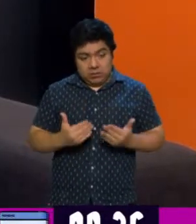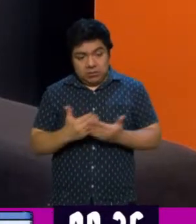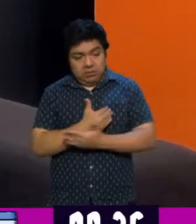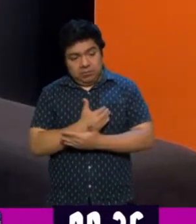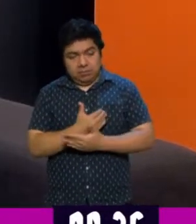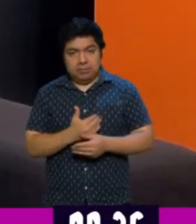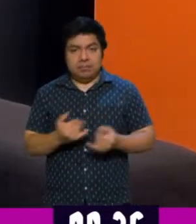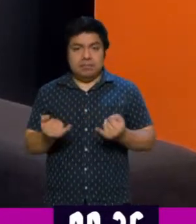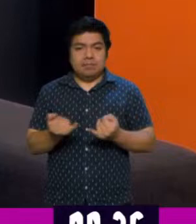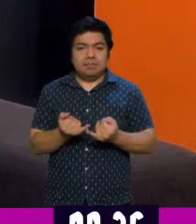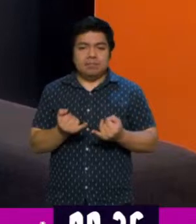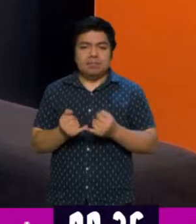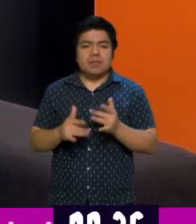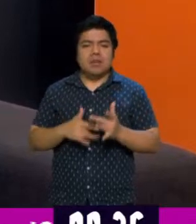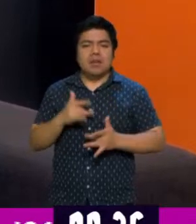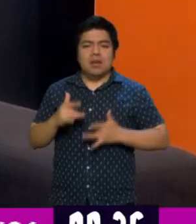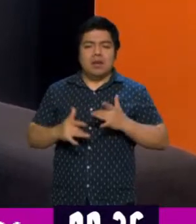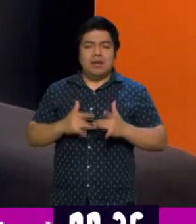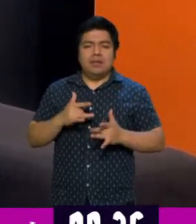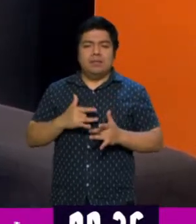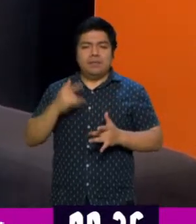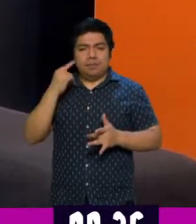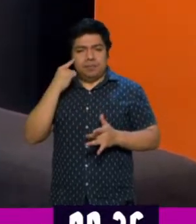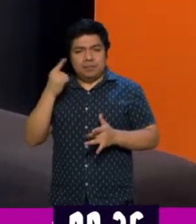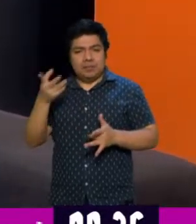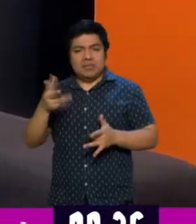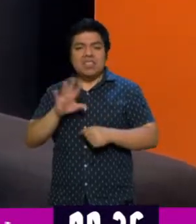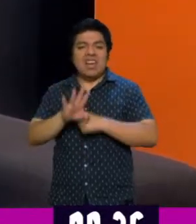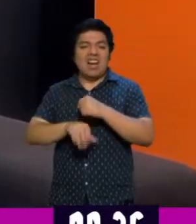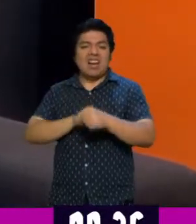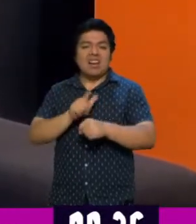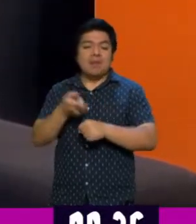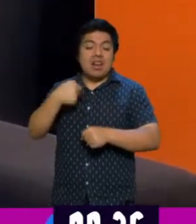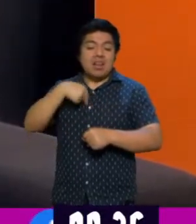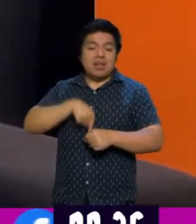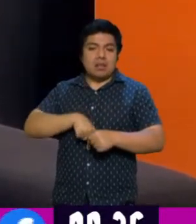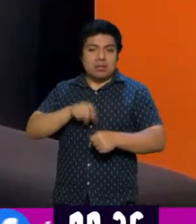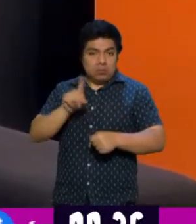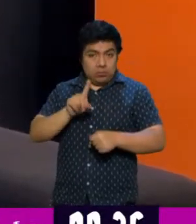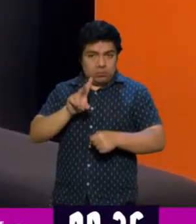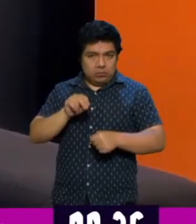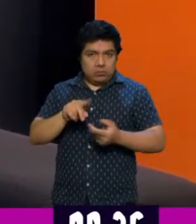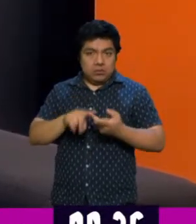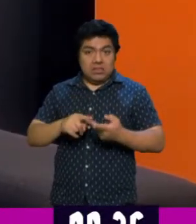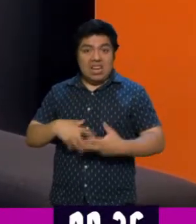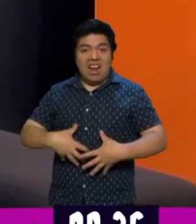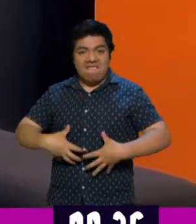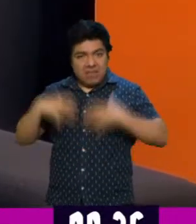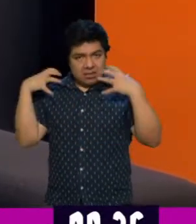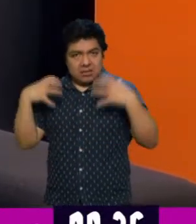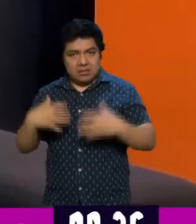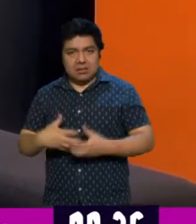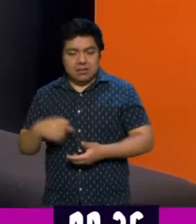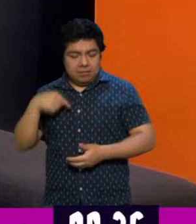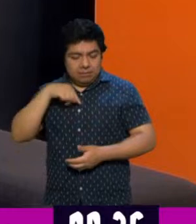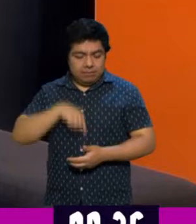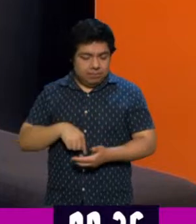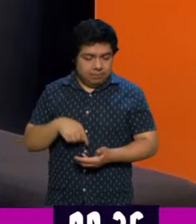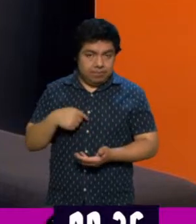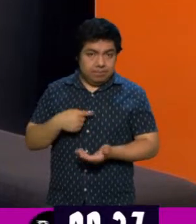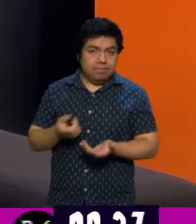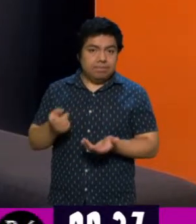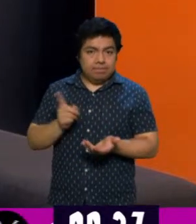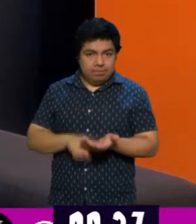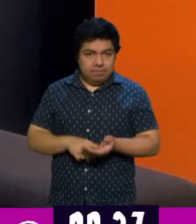a la presencia de la bestialidad, ¿no? No a la animalidad, a la bestialidad. Sí, sí. Que la